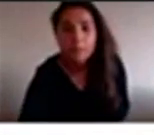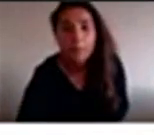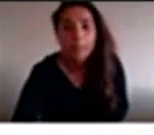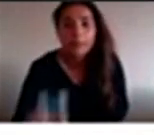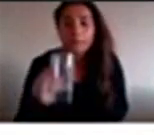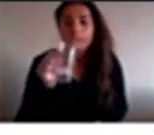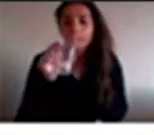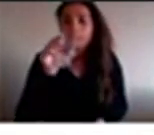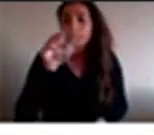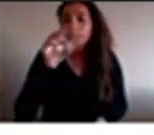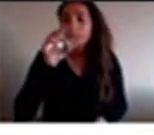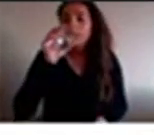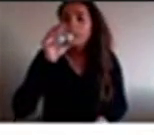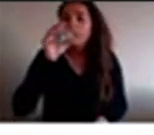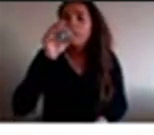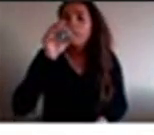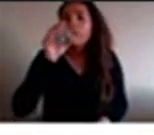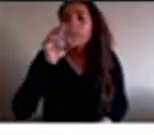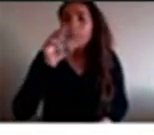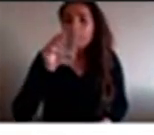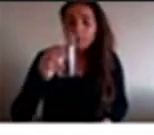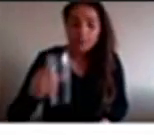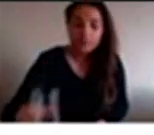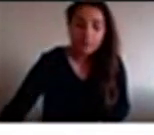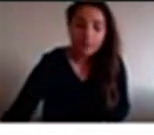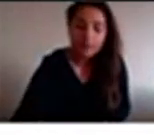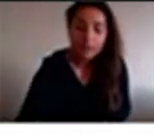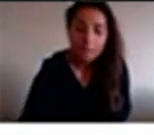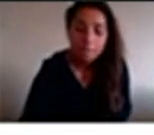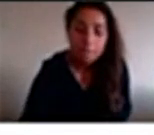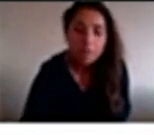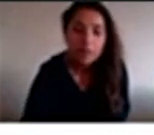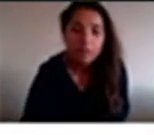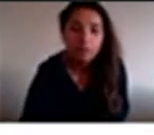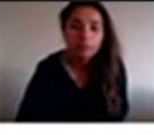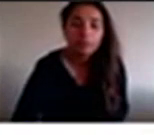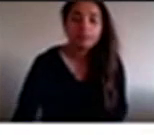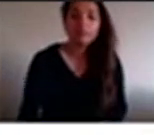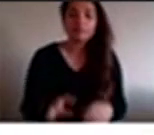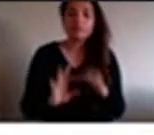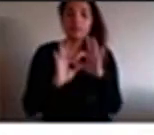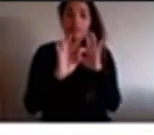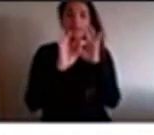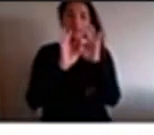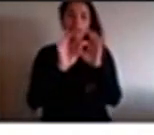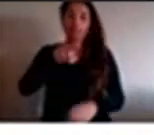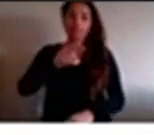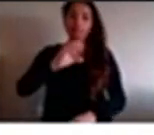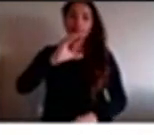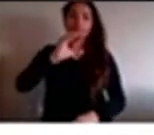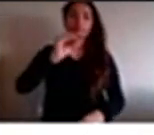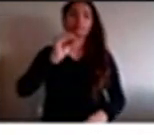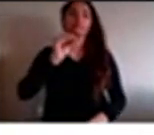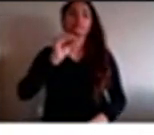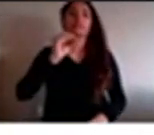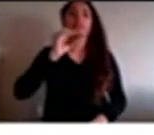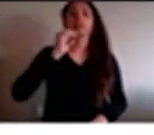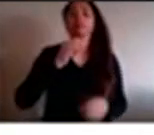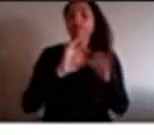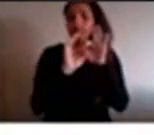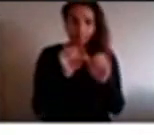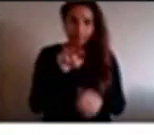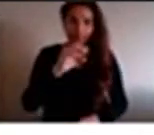Gracias, Campo. Muchas gracias y muchas gracias por tu exposición muy informada y de mucha utilidad